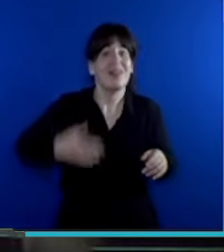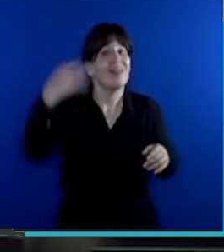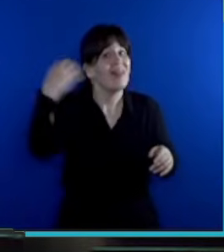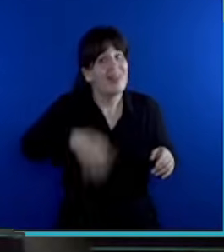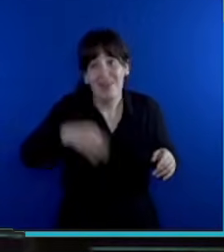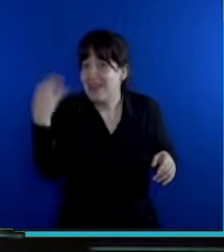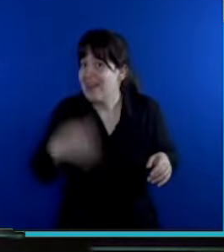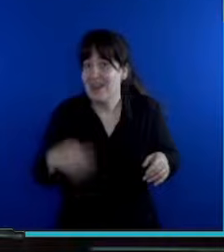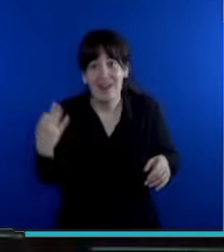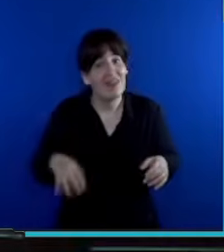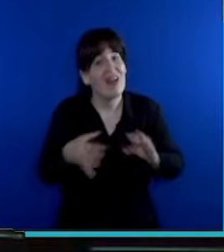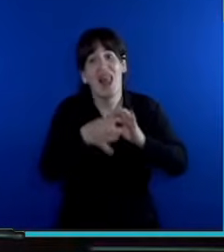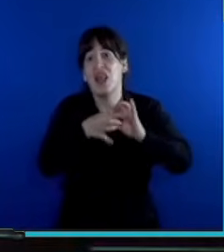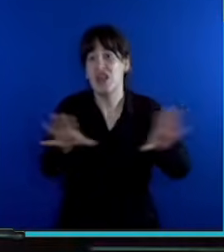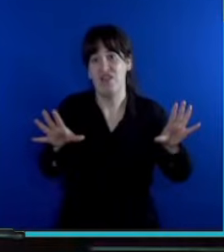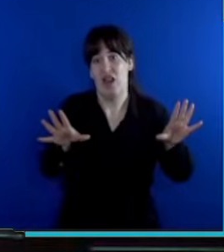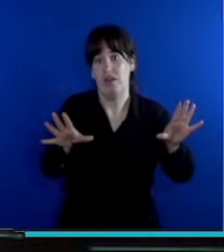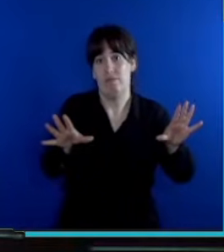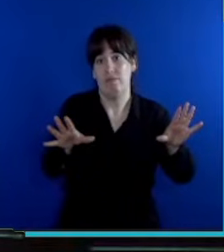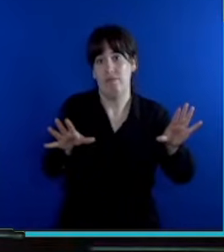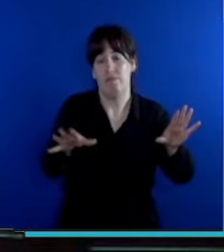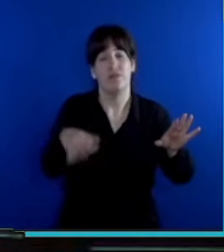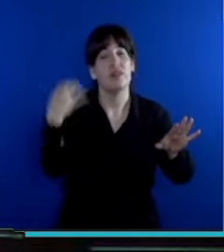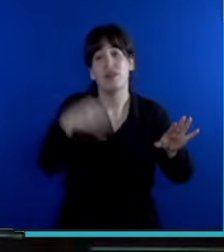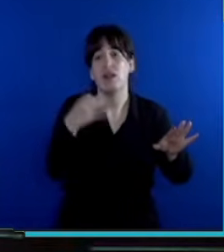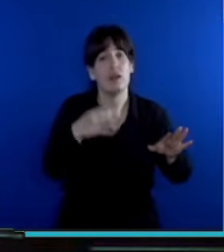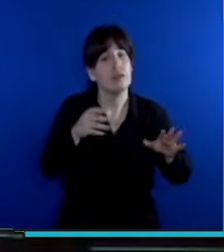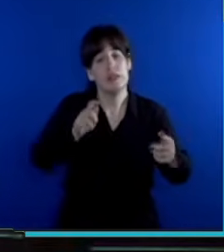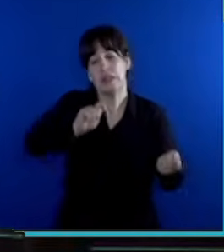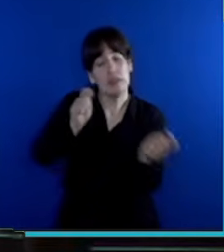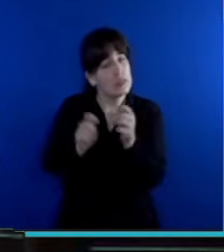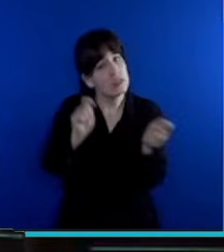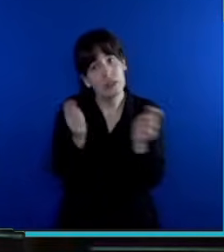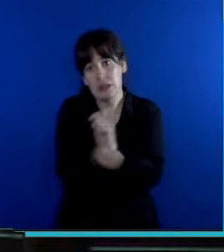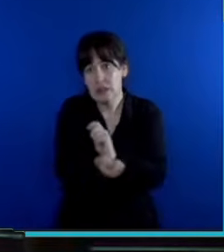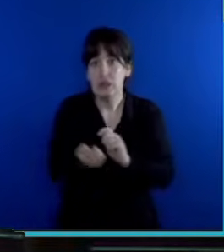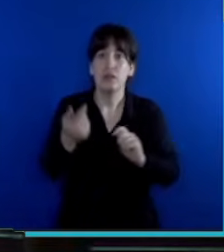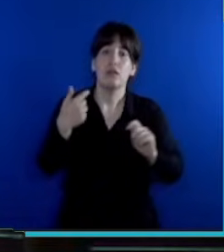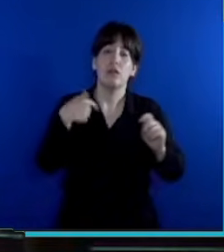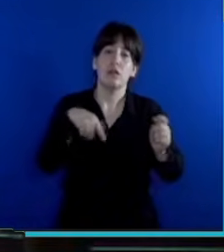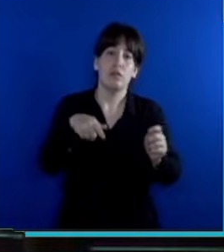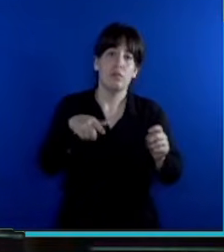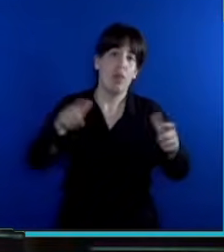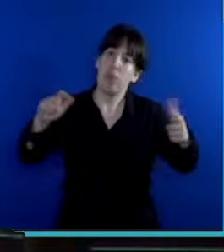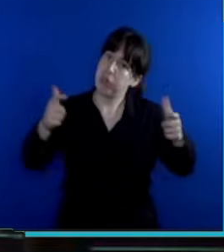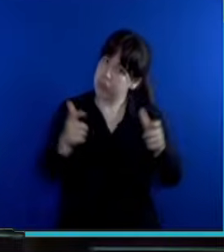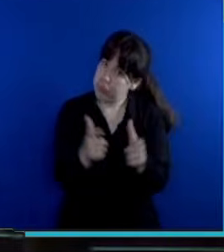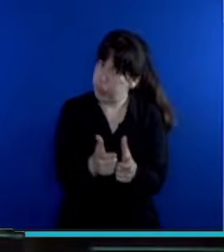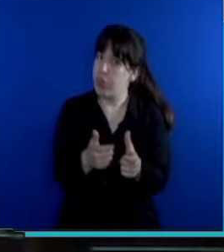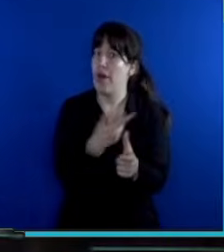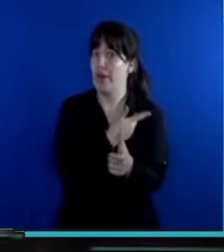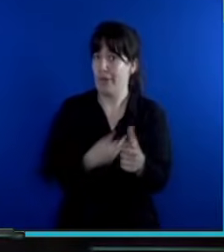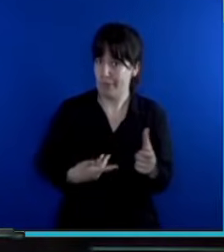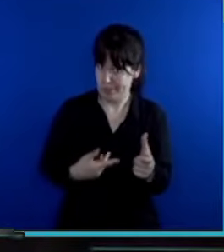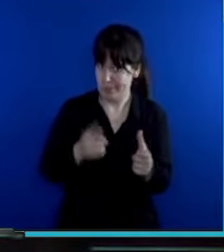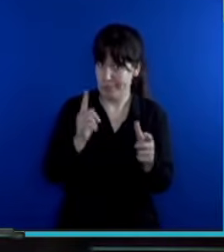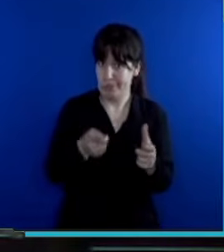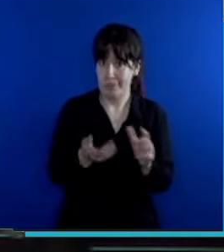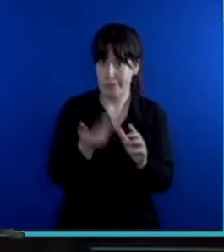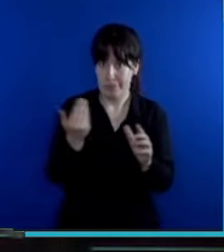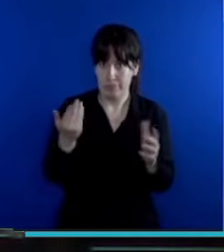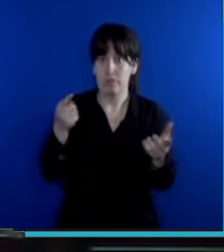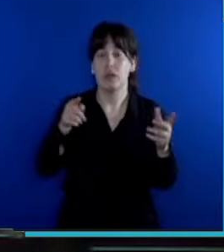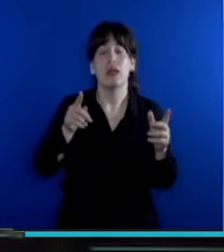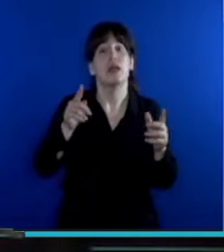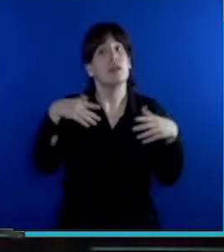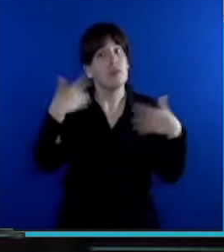va a tener que ser liberal, porque va a haber que estructurar, simplificar la estructura gubernamental y, sobre todo,